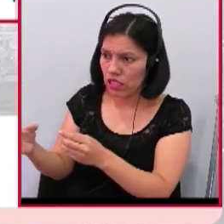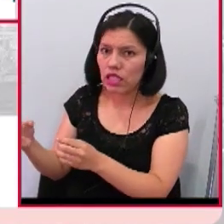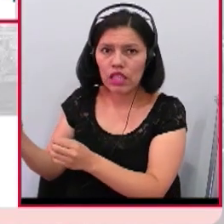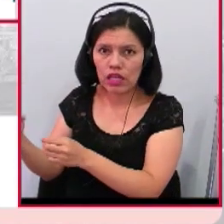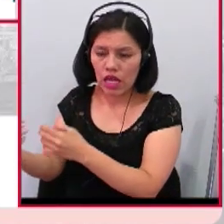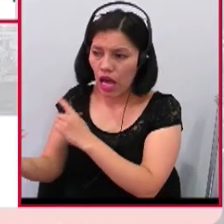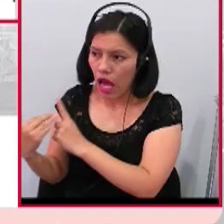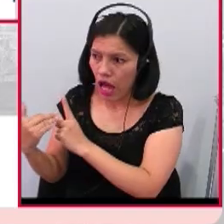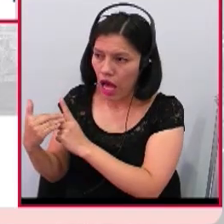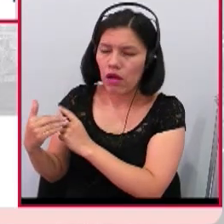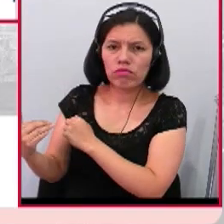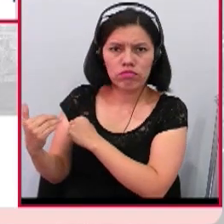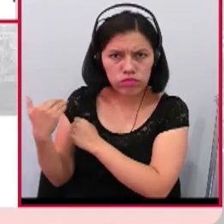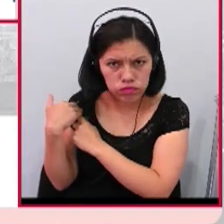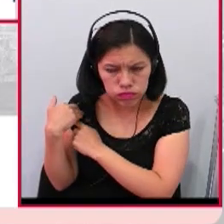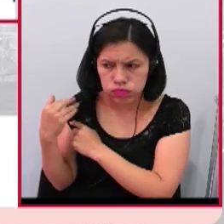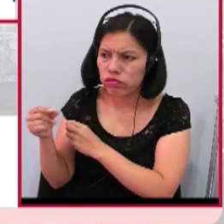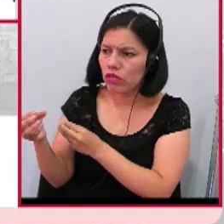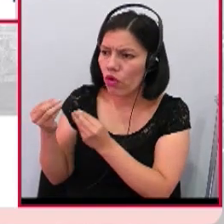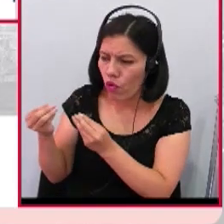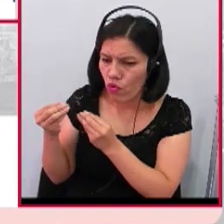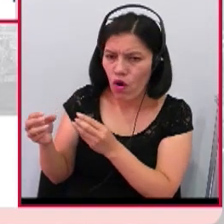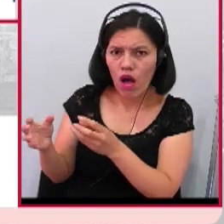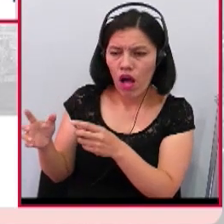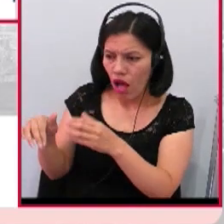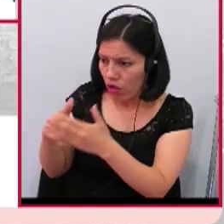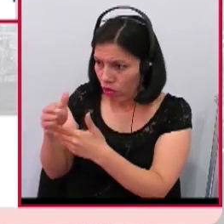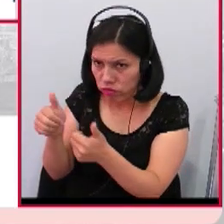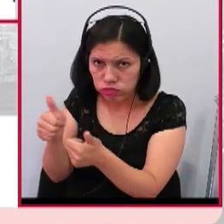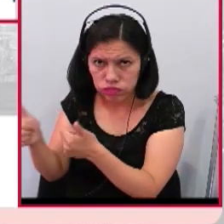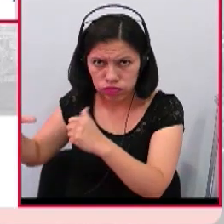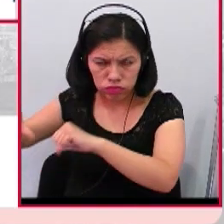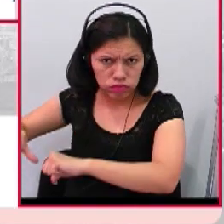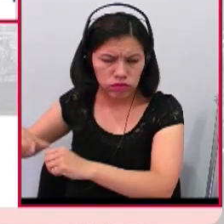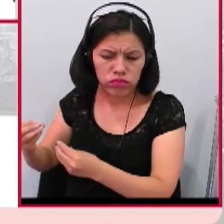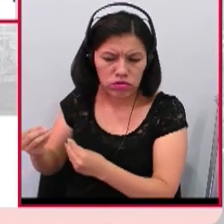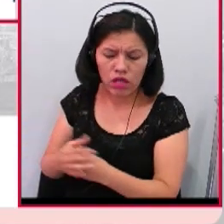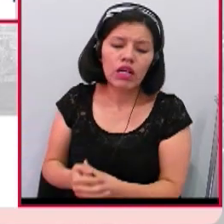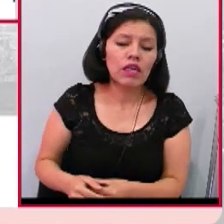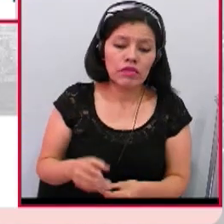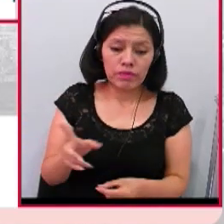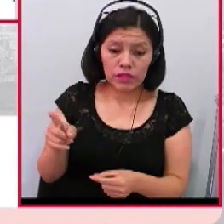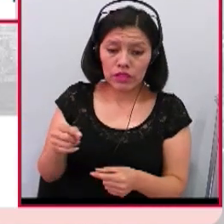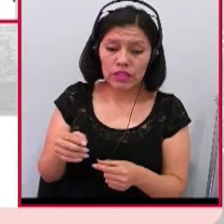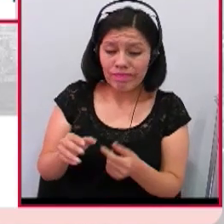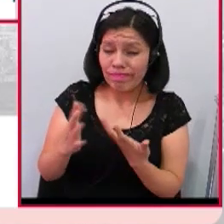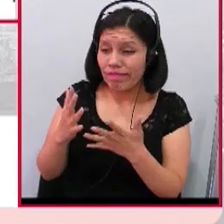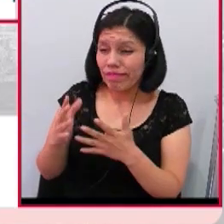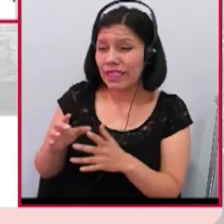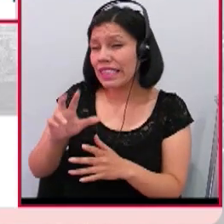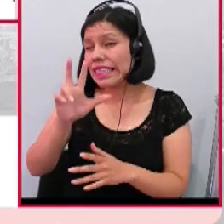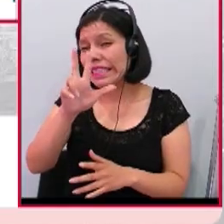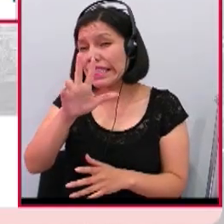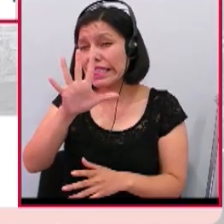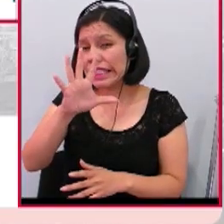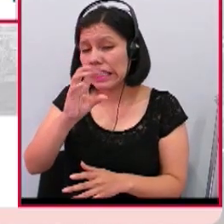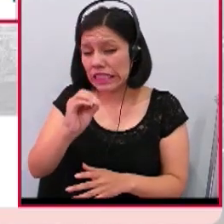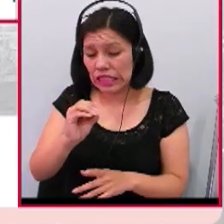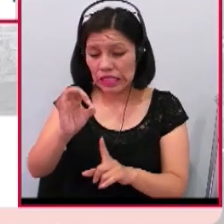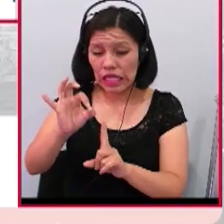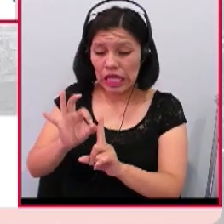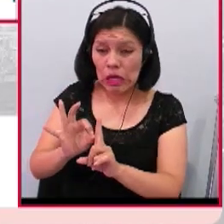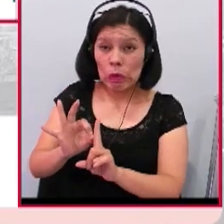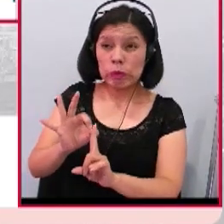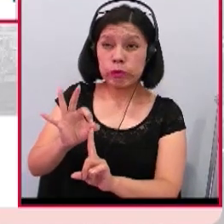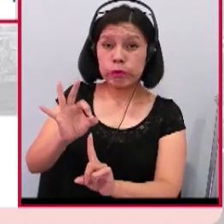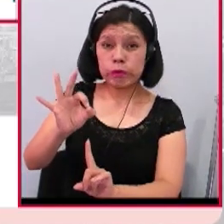350 grados centígrados todo el shell que recubre cualquier horno. ¿Por qué? Sobre los 350 grados centígrados ya empieza a